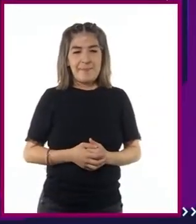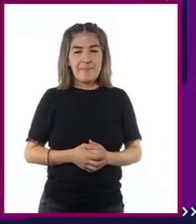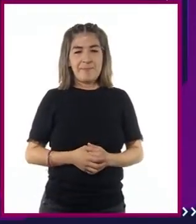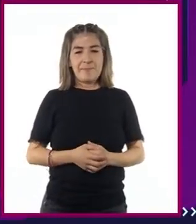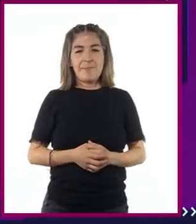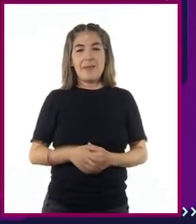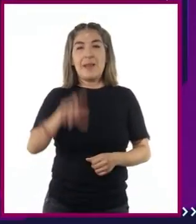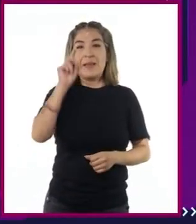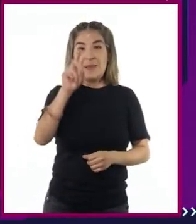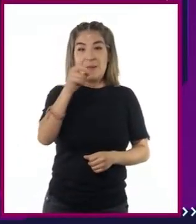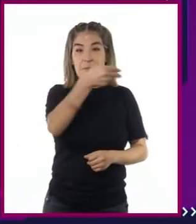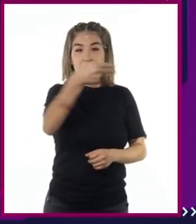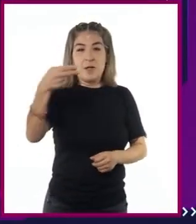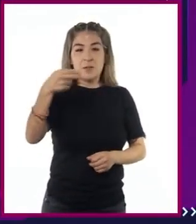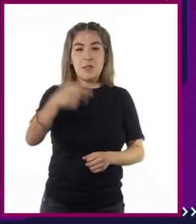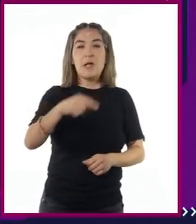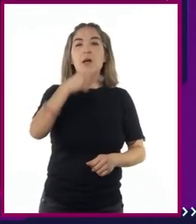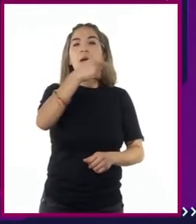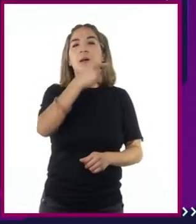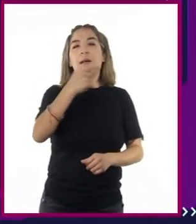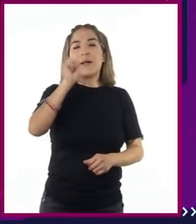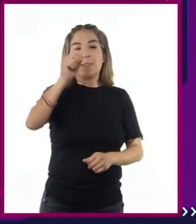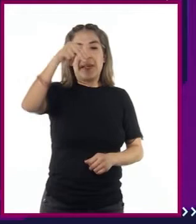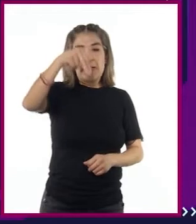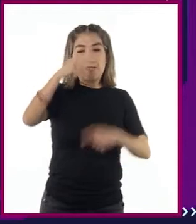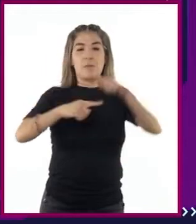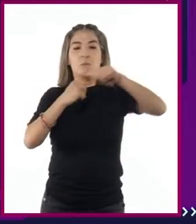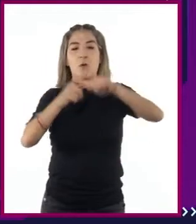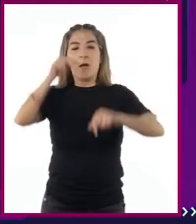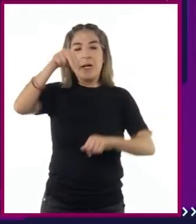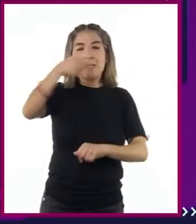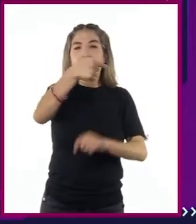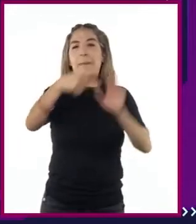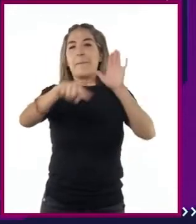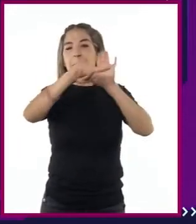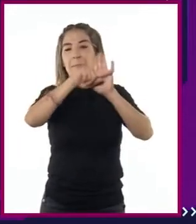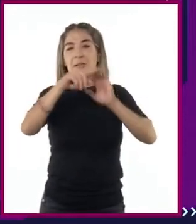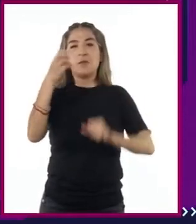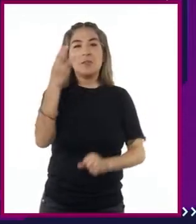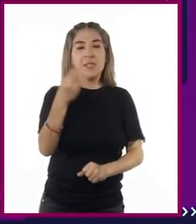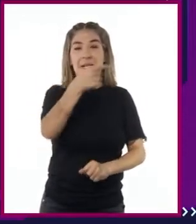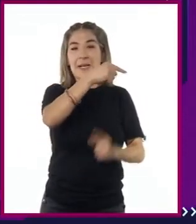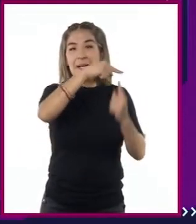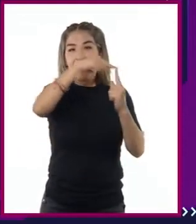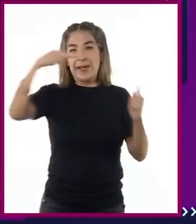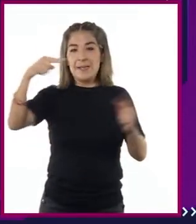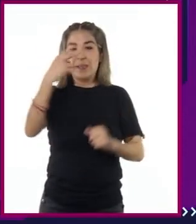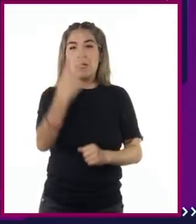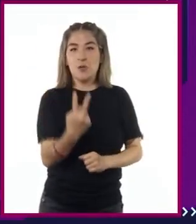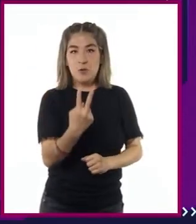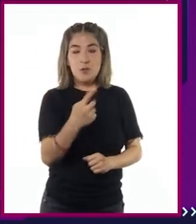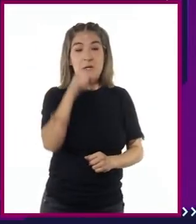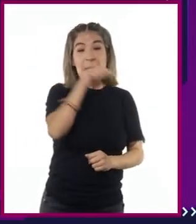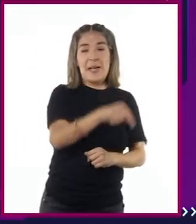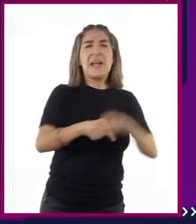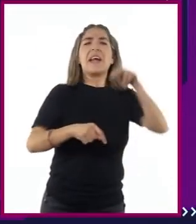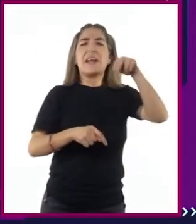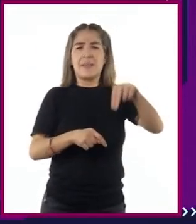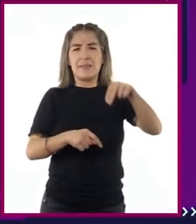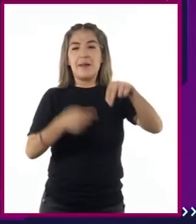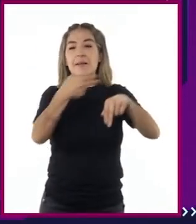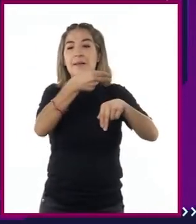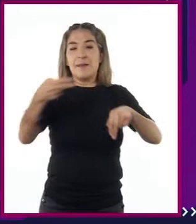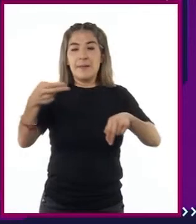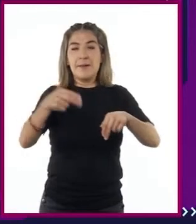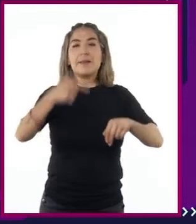igual a n por n menos 3 entre 2, donde n es el